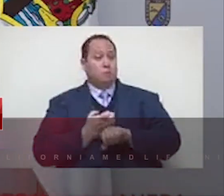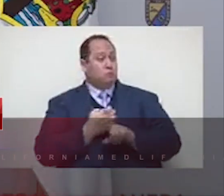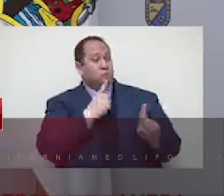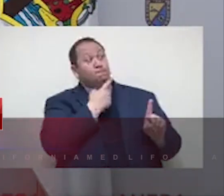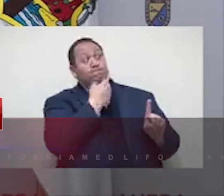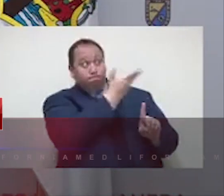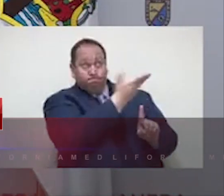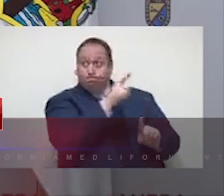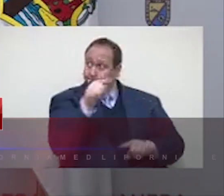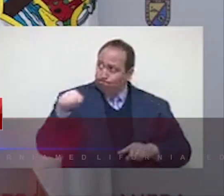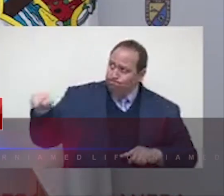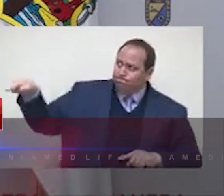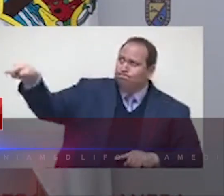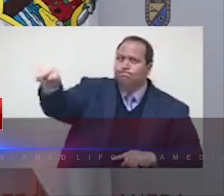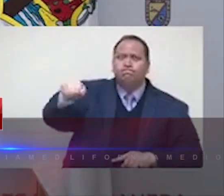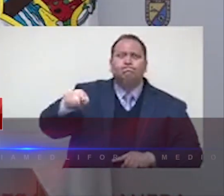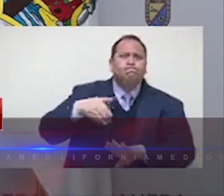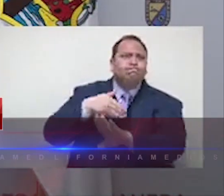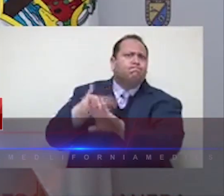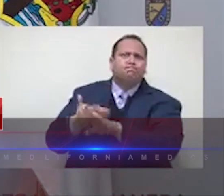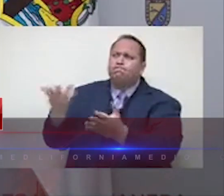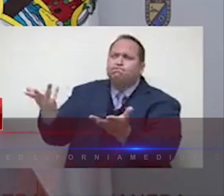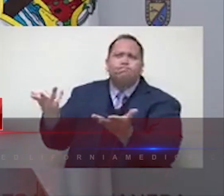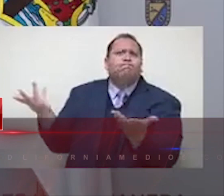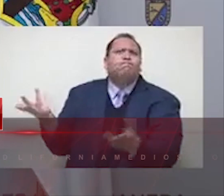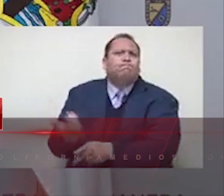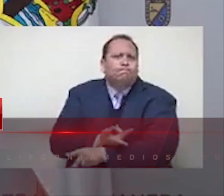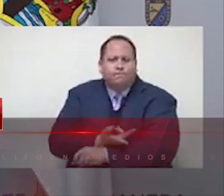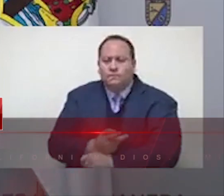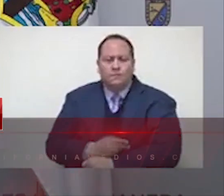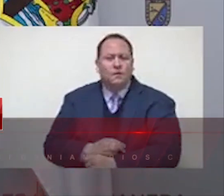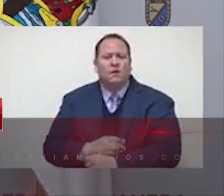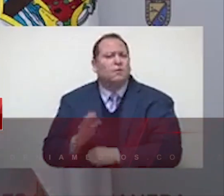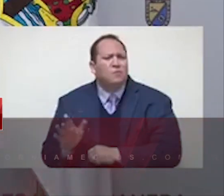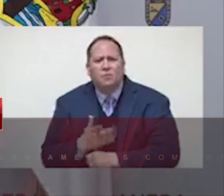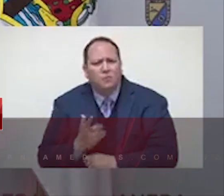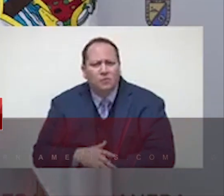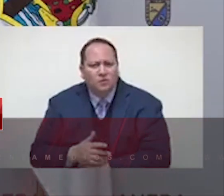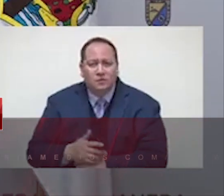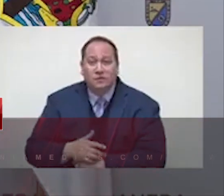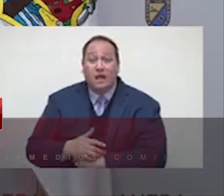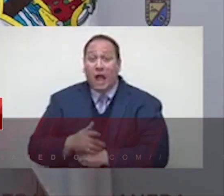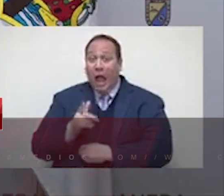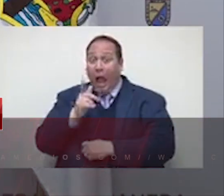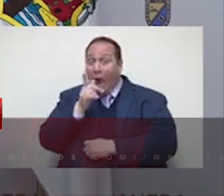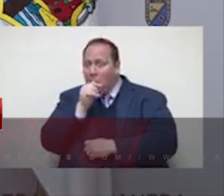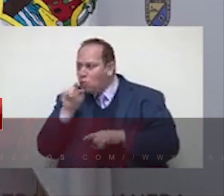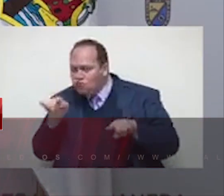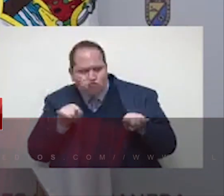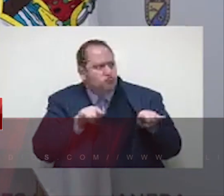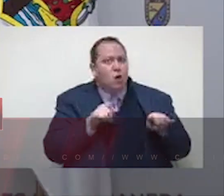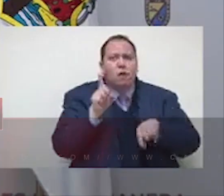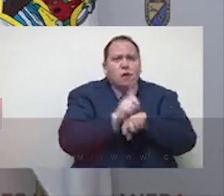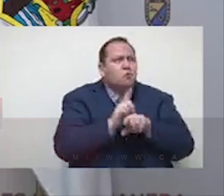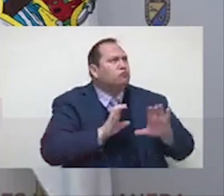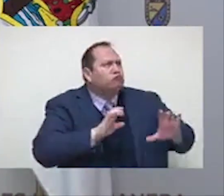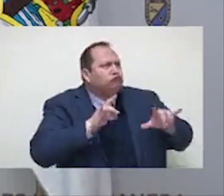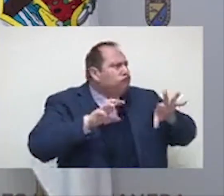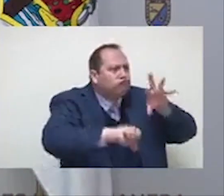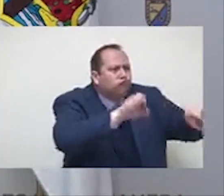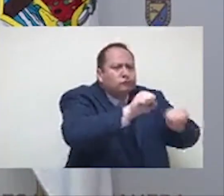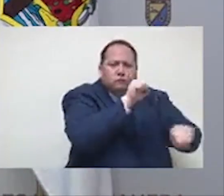Estado revisar Qué consecuencias puede haber Porque eh nuestros elementos se la están rifando todos los